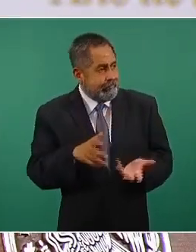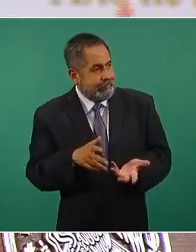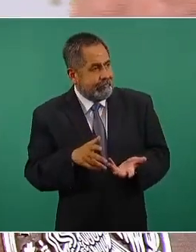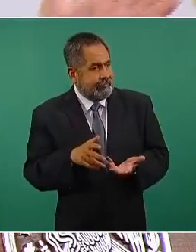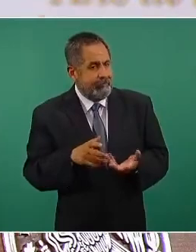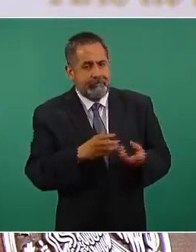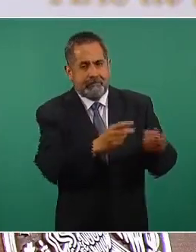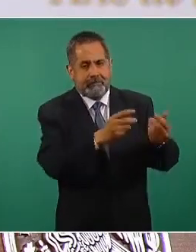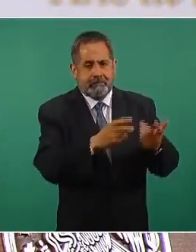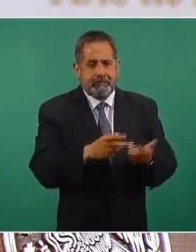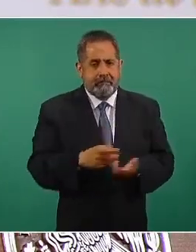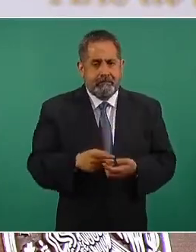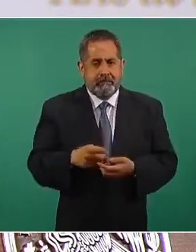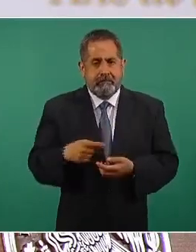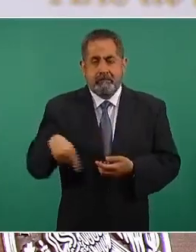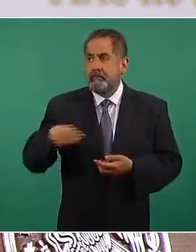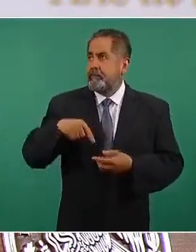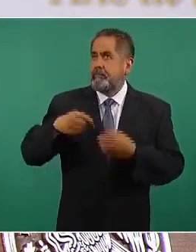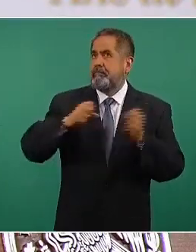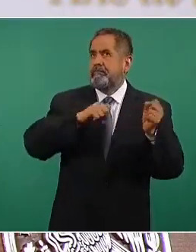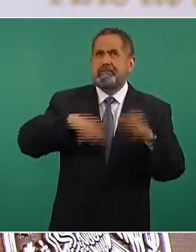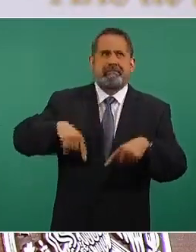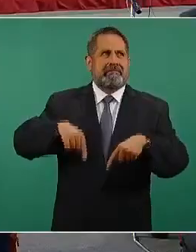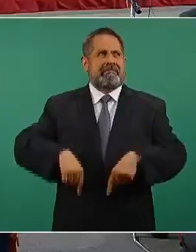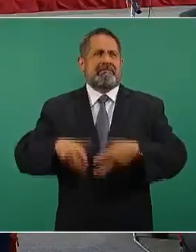Sí, hasta dejaron el palacio, o sea,